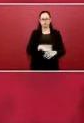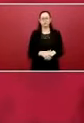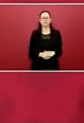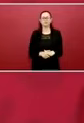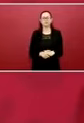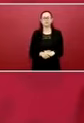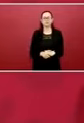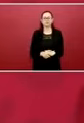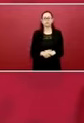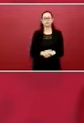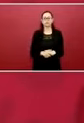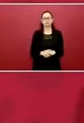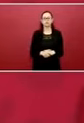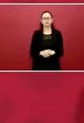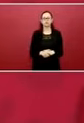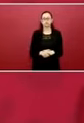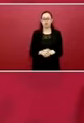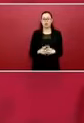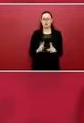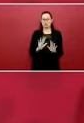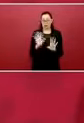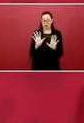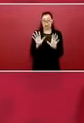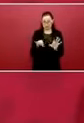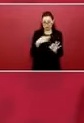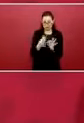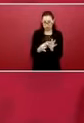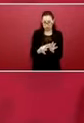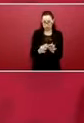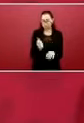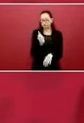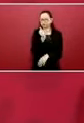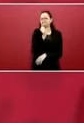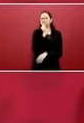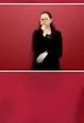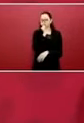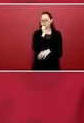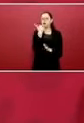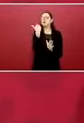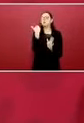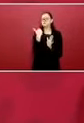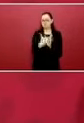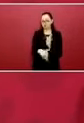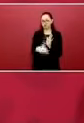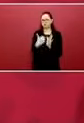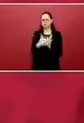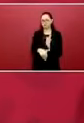Todavía no se concluye la entrega,